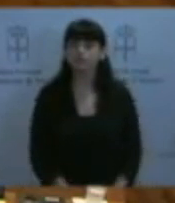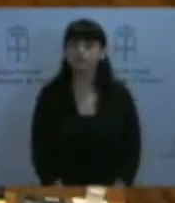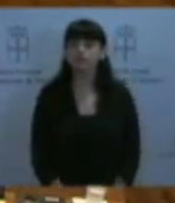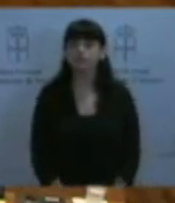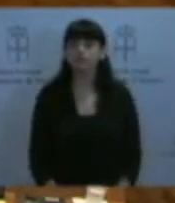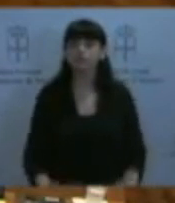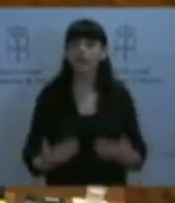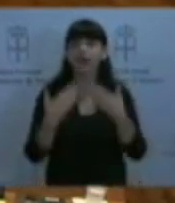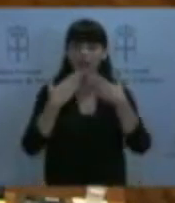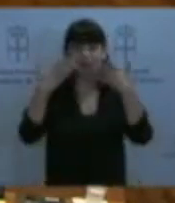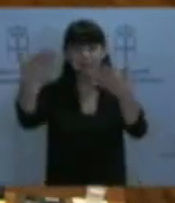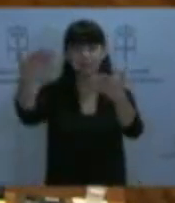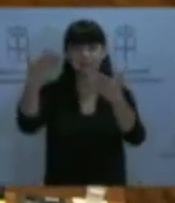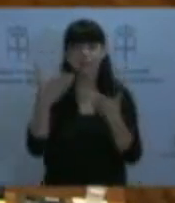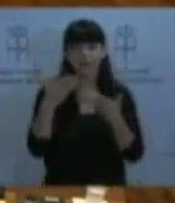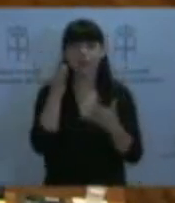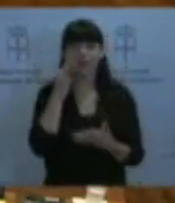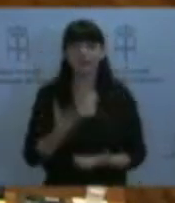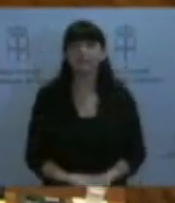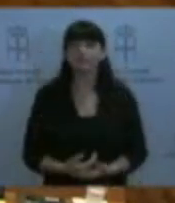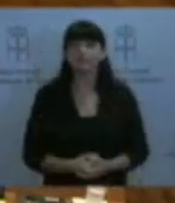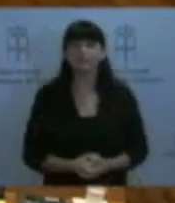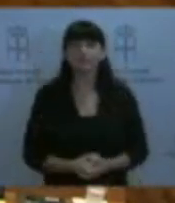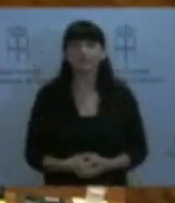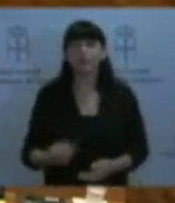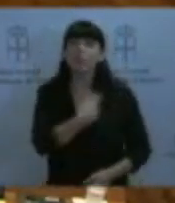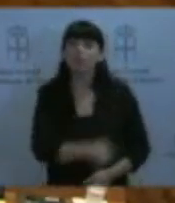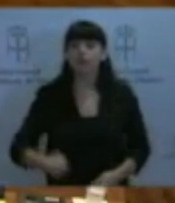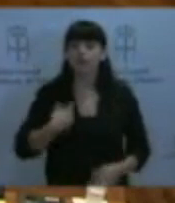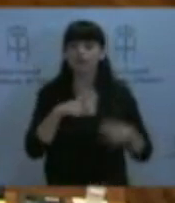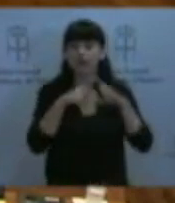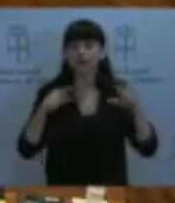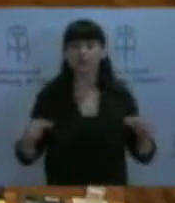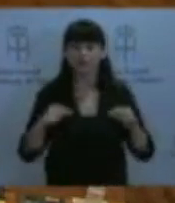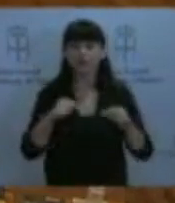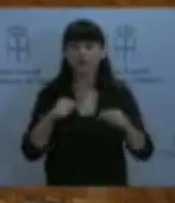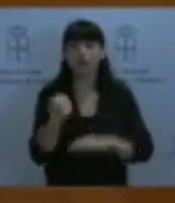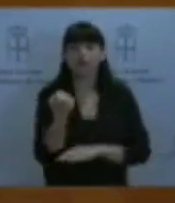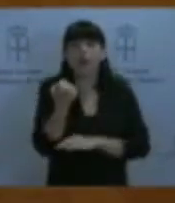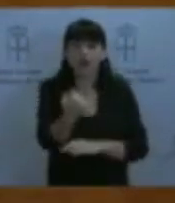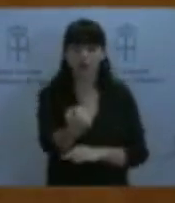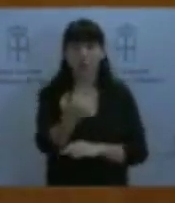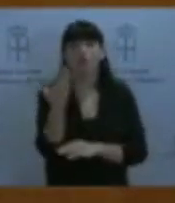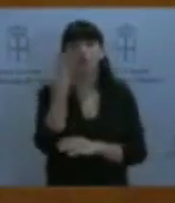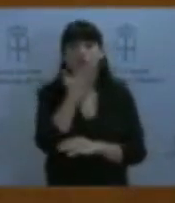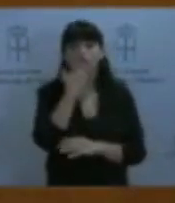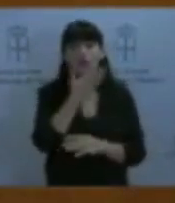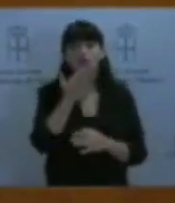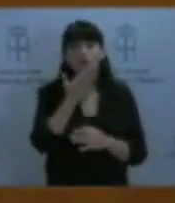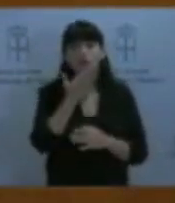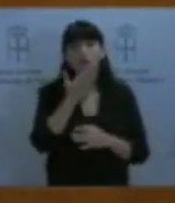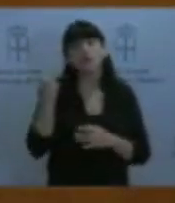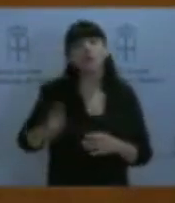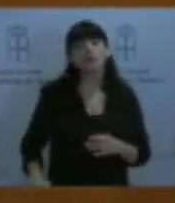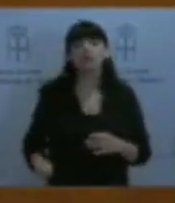Gracias y bienvenidos, bienvenidas. Podemos Asturias ha apoyado esta iniciativa de crear un colegio oficial de dietistas y